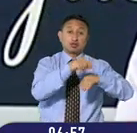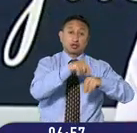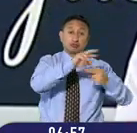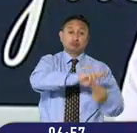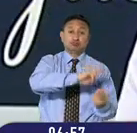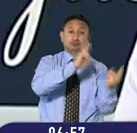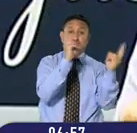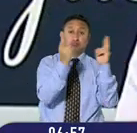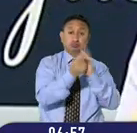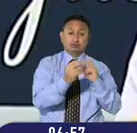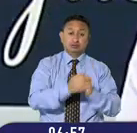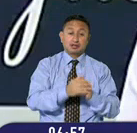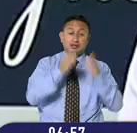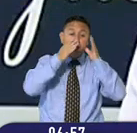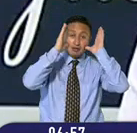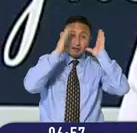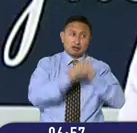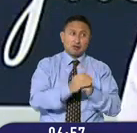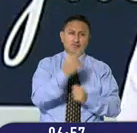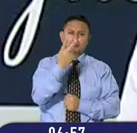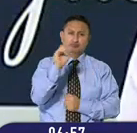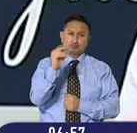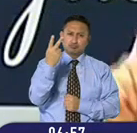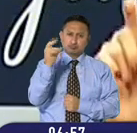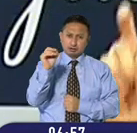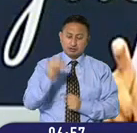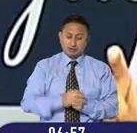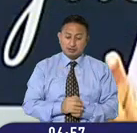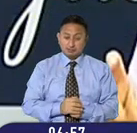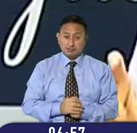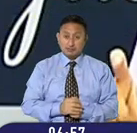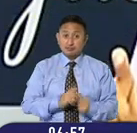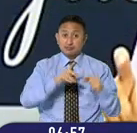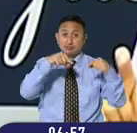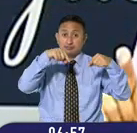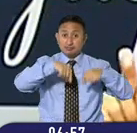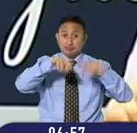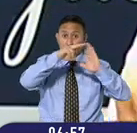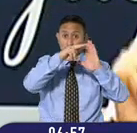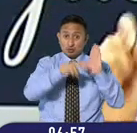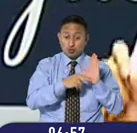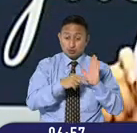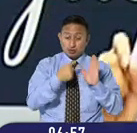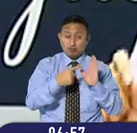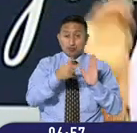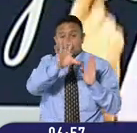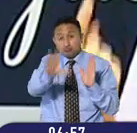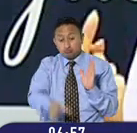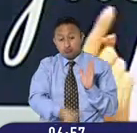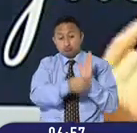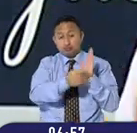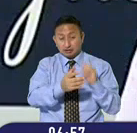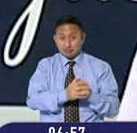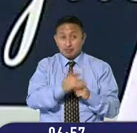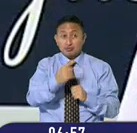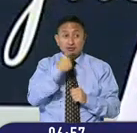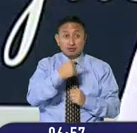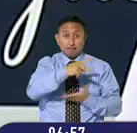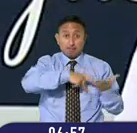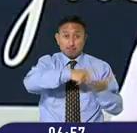reformas de diciembre de 2020, a esta medida le agregaron que sea sin